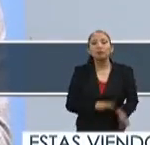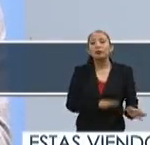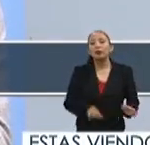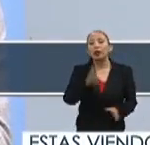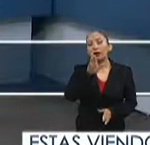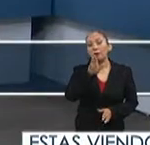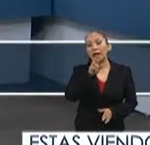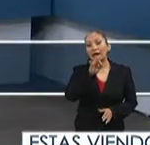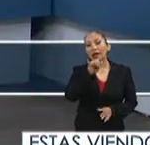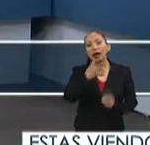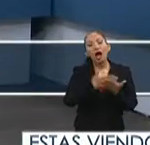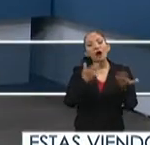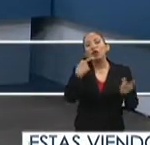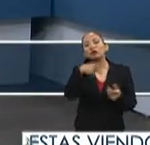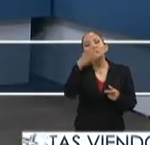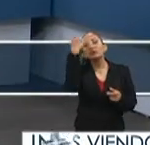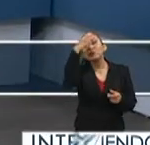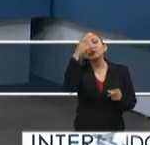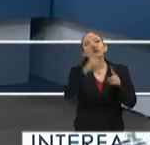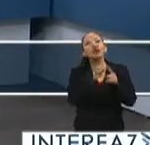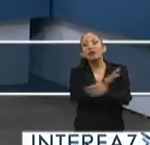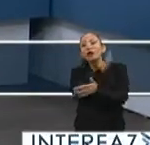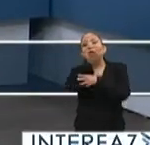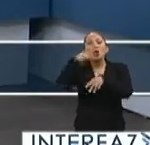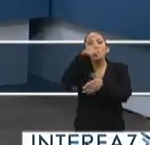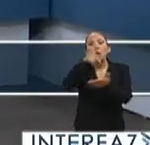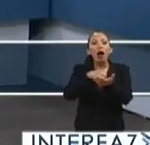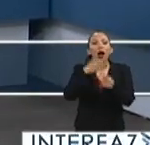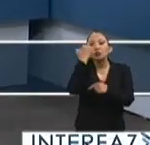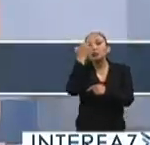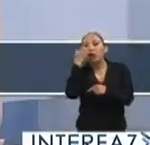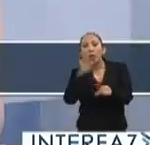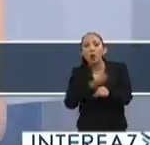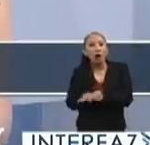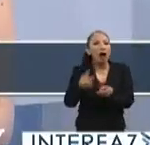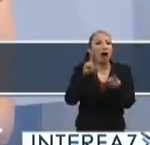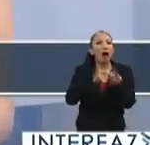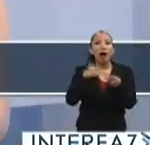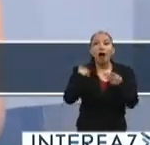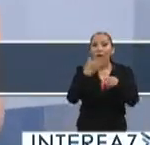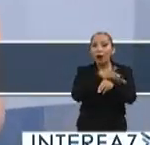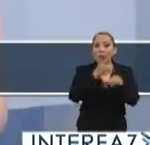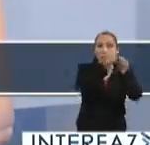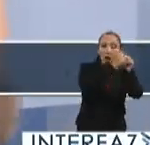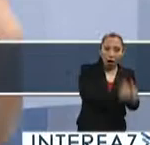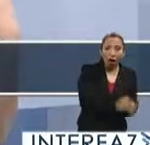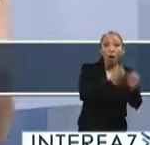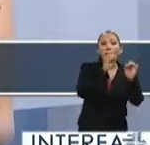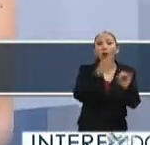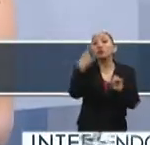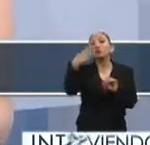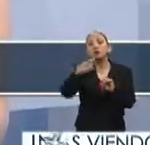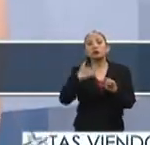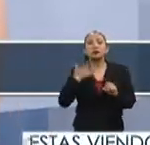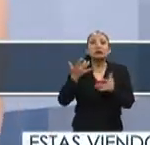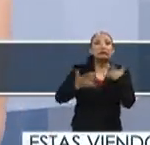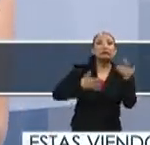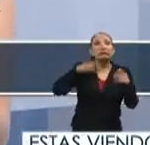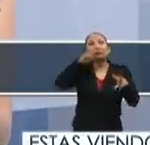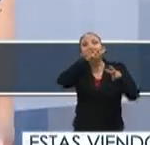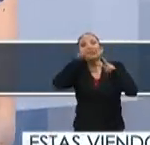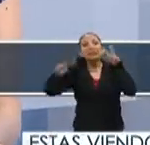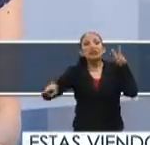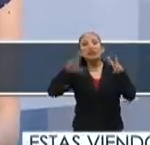Brian, pues ahora sí cuéntanos de tu experiencia. ¿A dónde llegaste? ¿Qué escuela estuviste? ¿Te quedaste con una familia? ¿Cuál fue tu impresión al